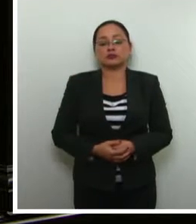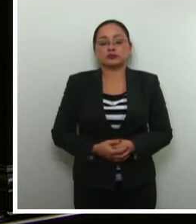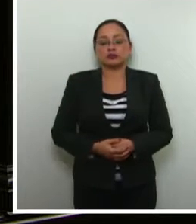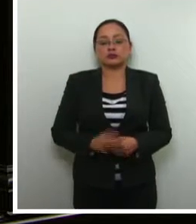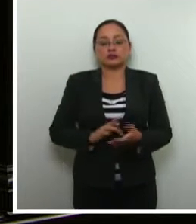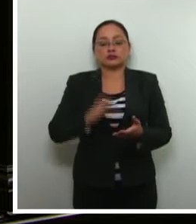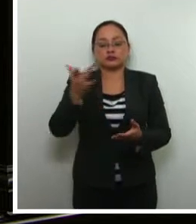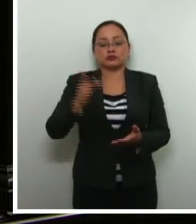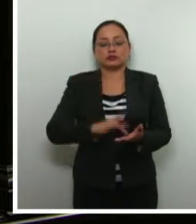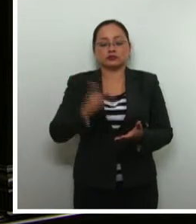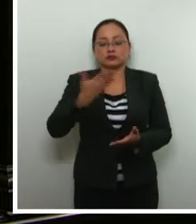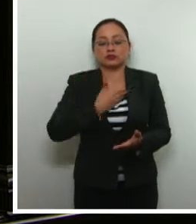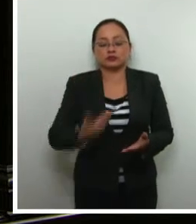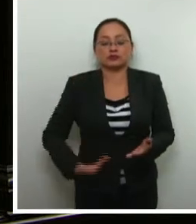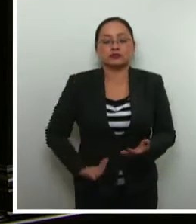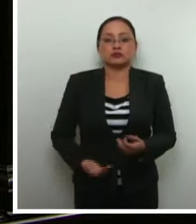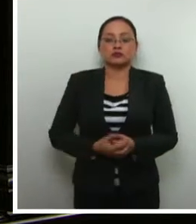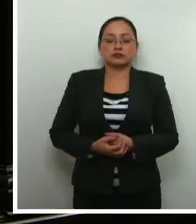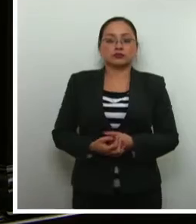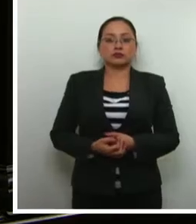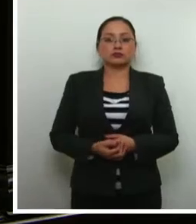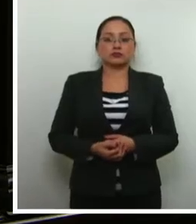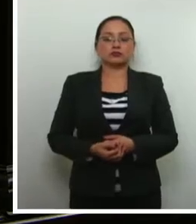Gracias, presidente.